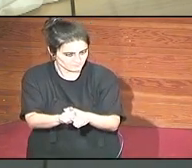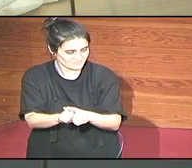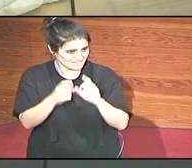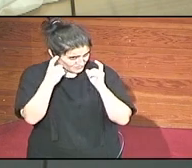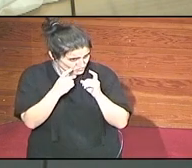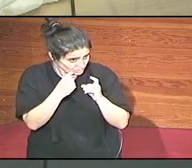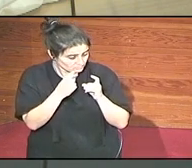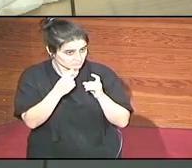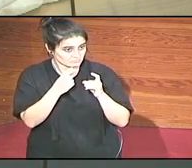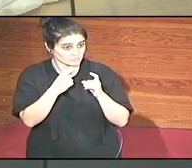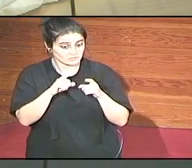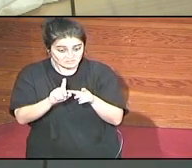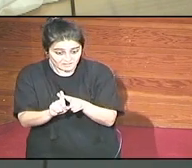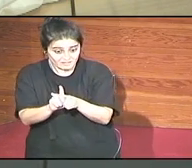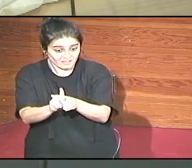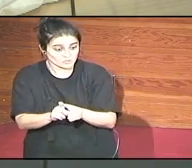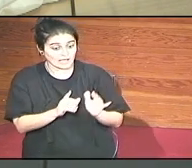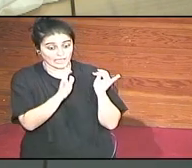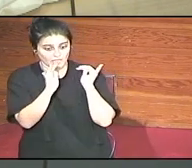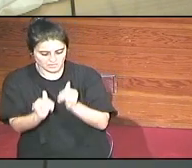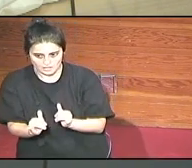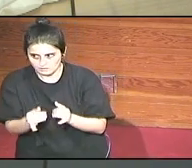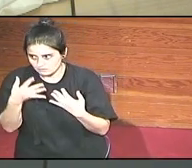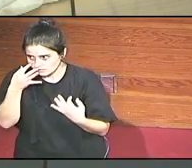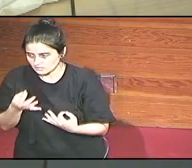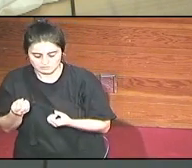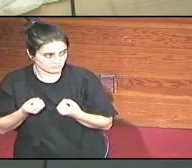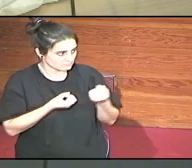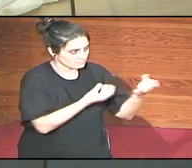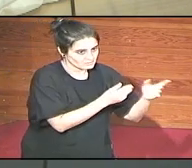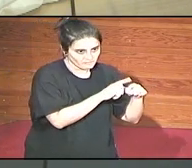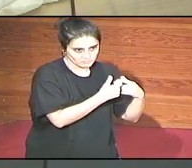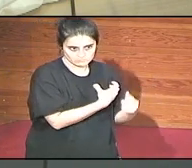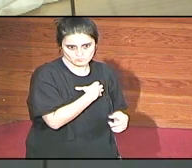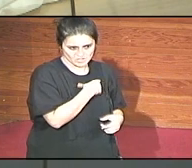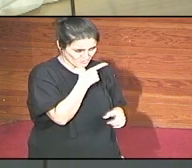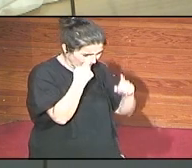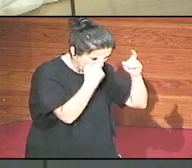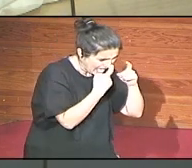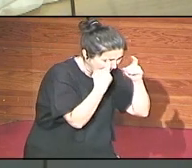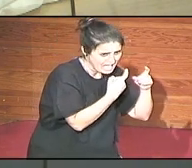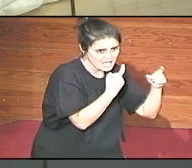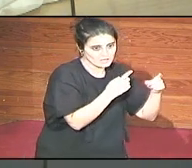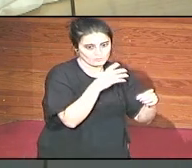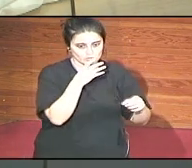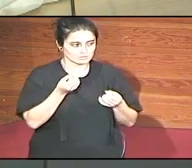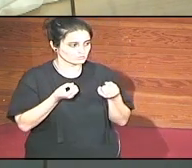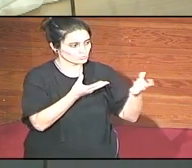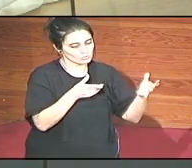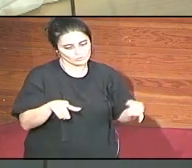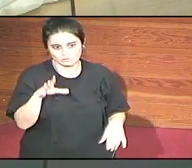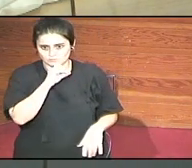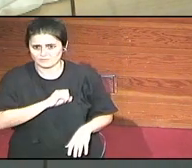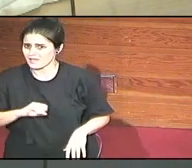la realidad que viven de manera que trasladan allí una una situación idílica que no es